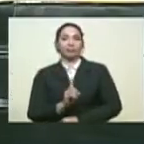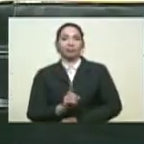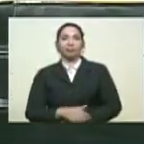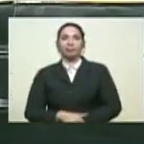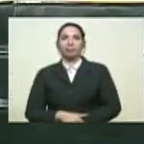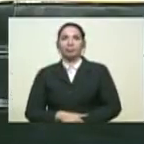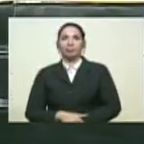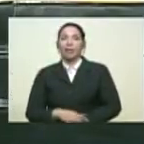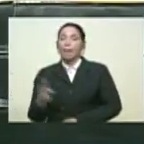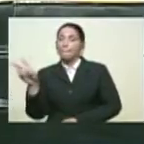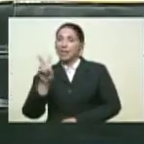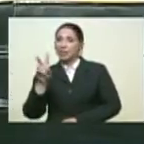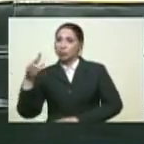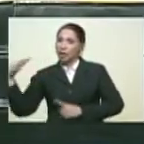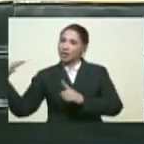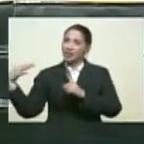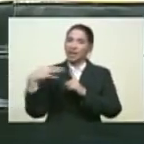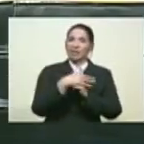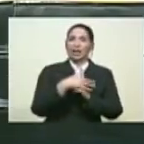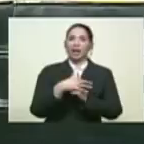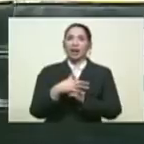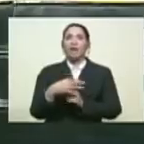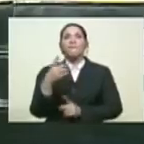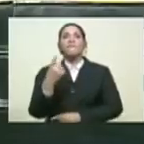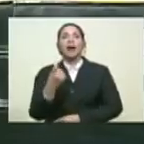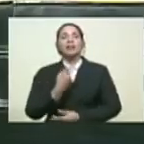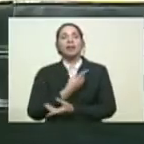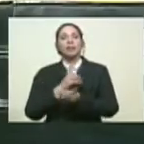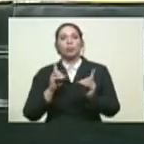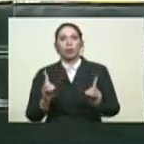A Venezuela no se le ataca por falta de democracia.